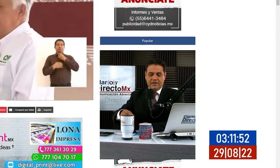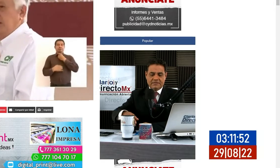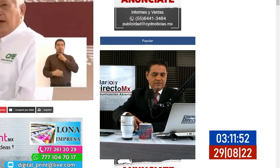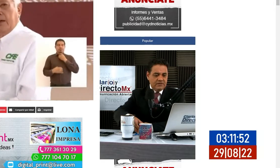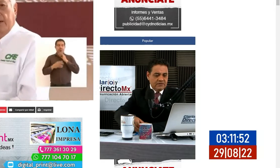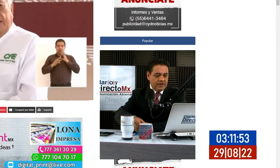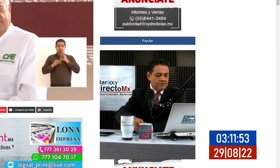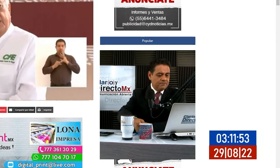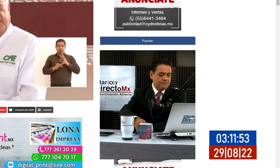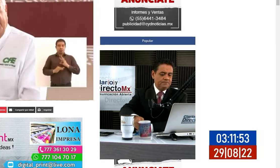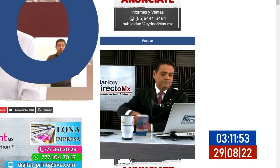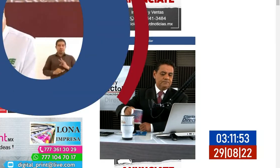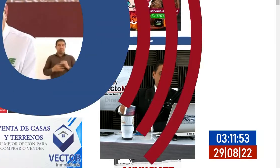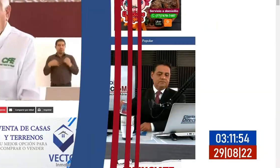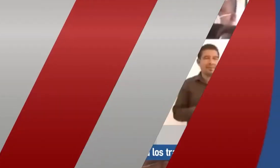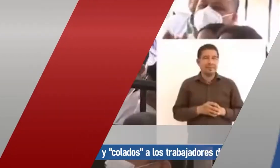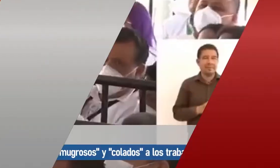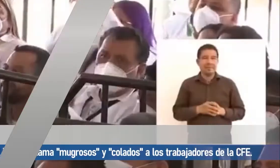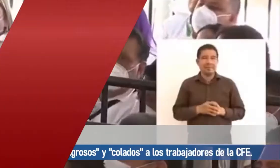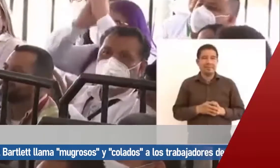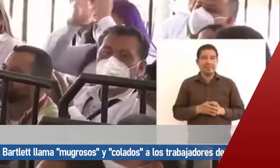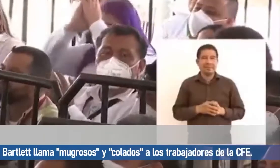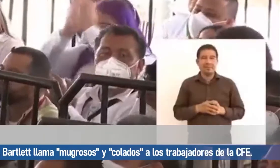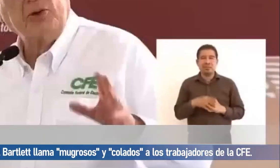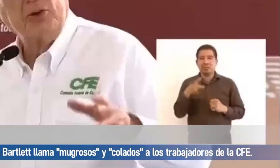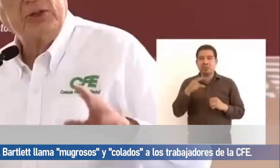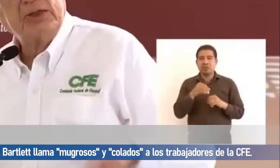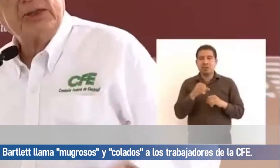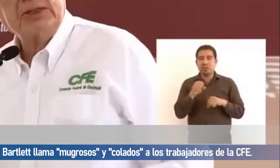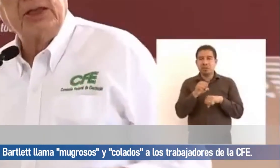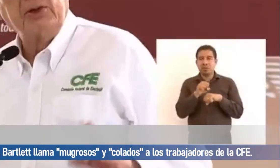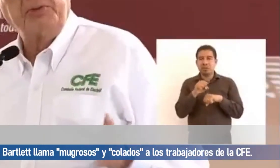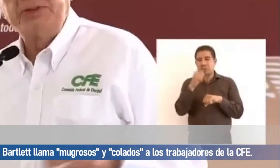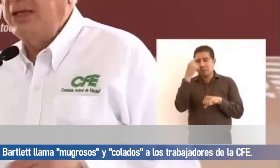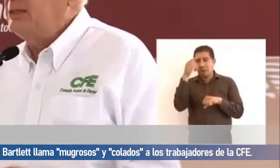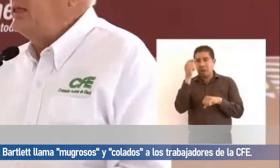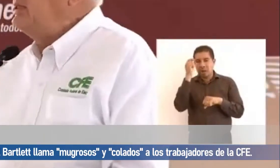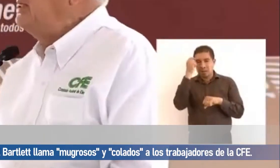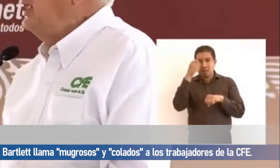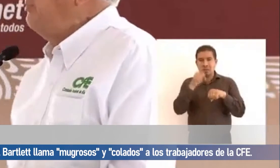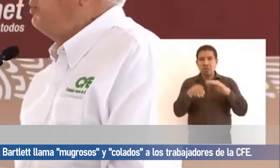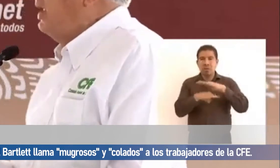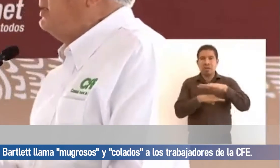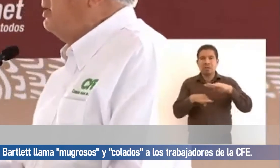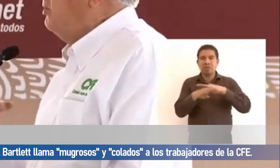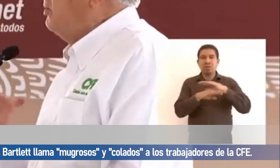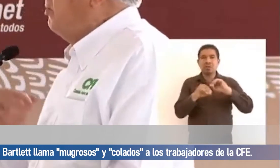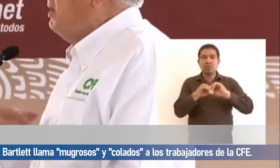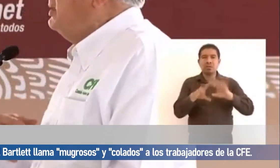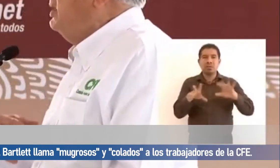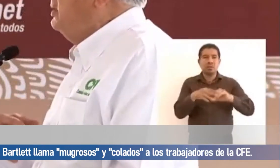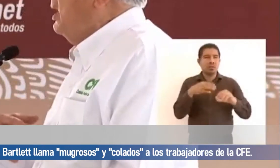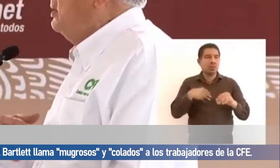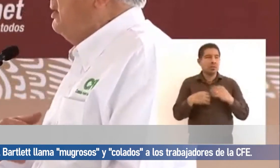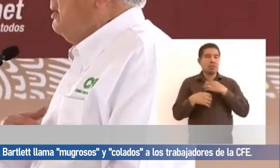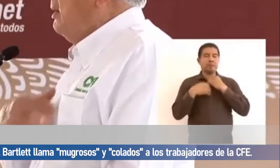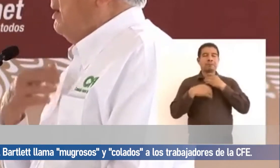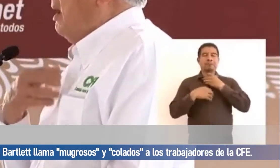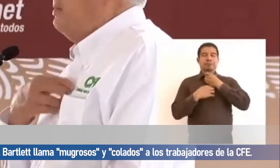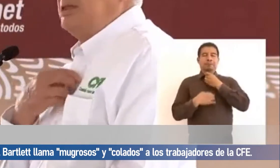CFE este fin de semana. Suministro básico, señor presidente, se distingue porque andan con